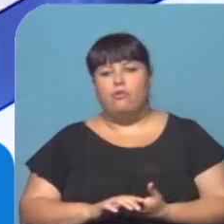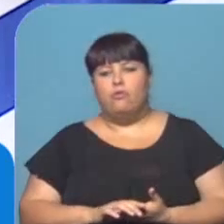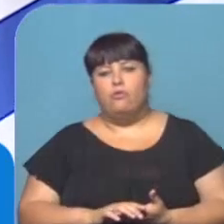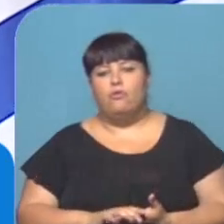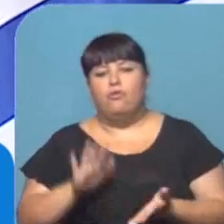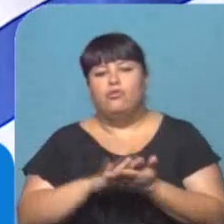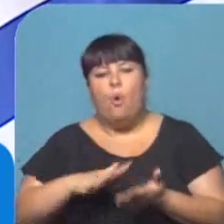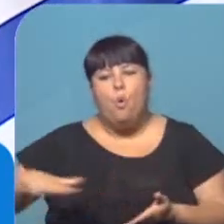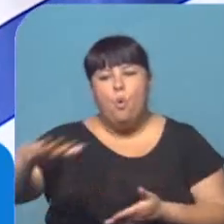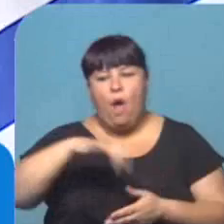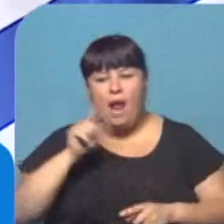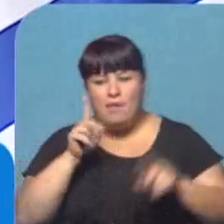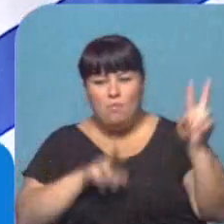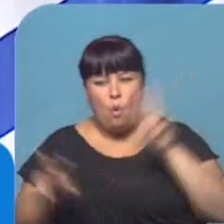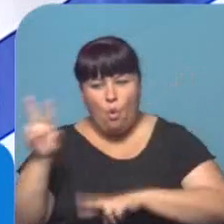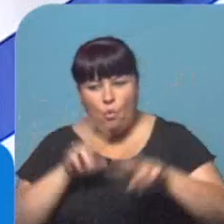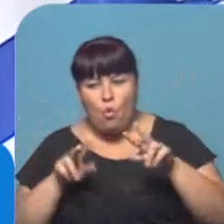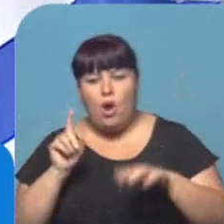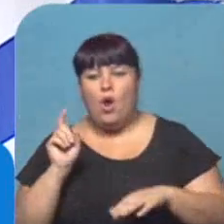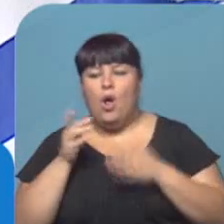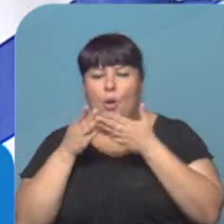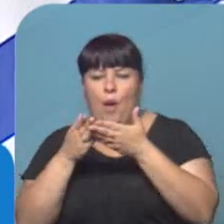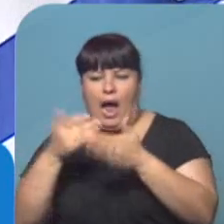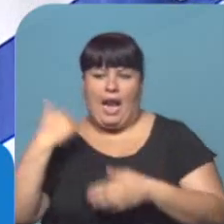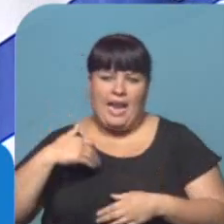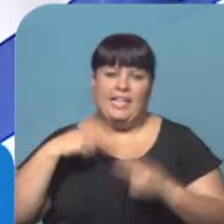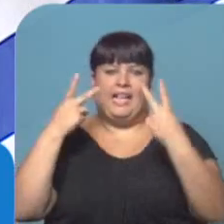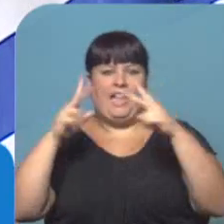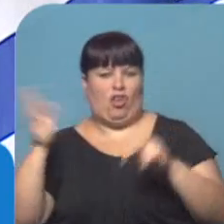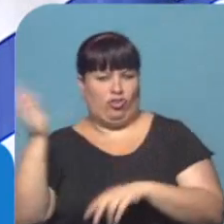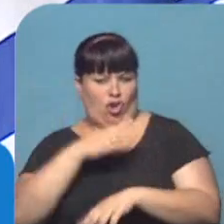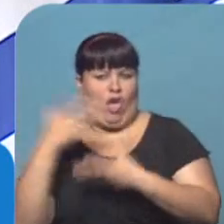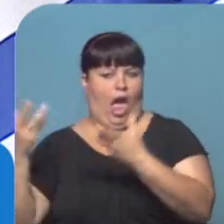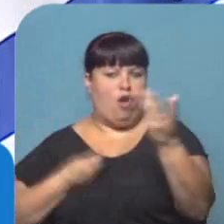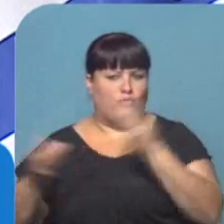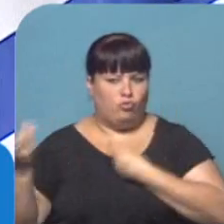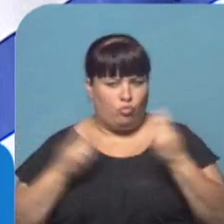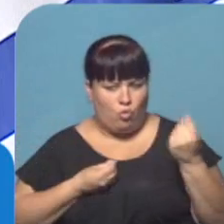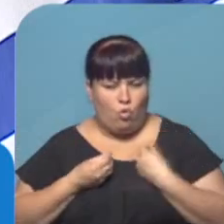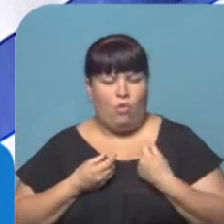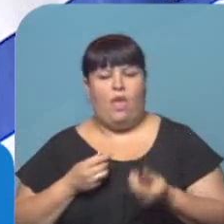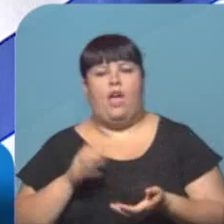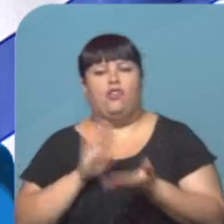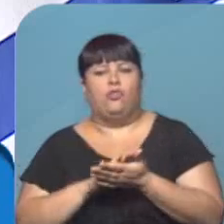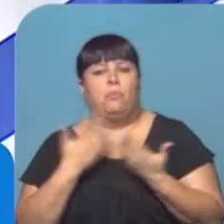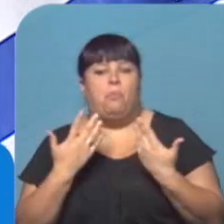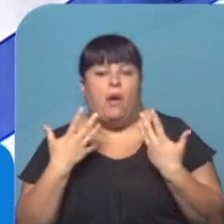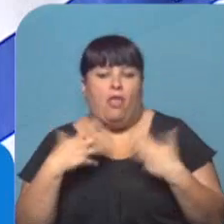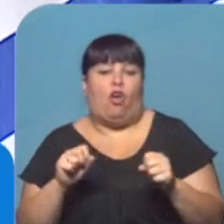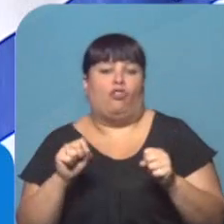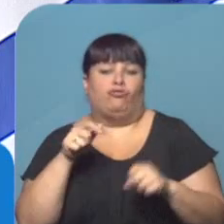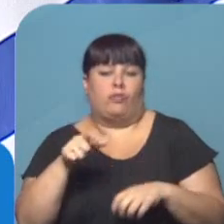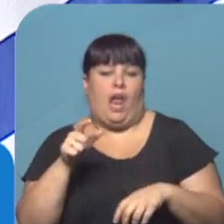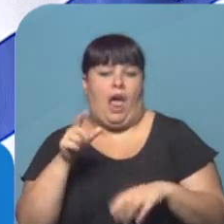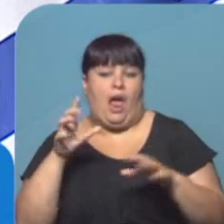en el área de búsqueda los buques, tanto nacionales como extranjeros, que están colaborando con la posibilidad de localizar